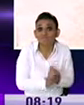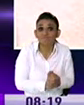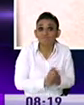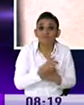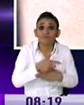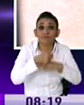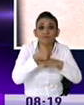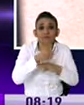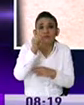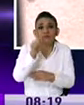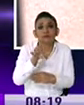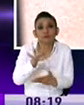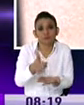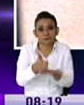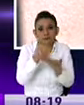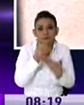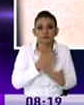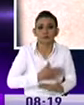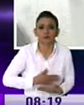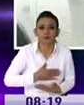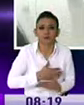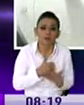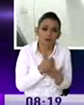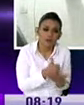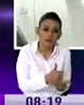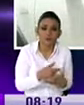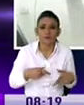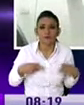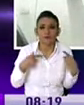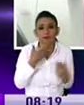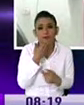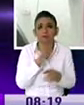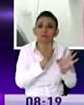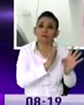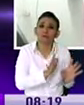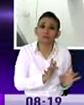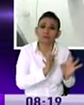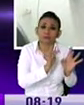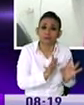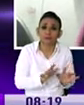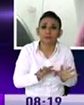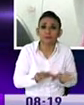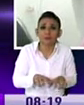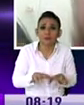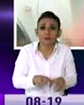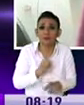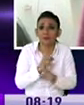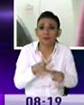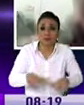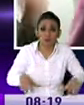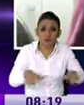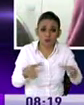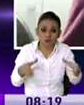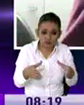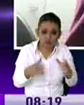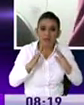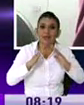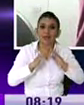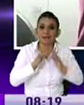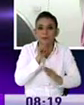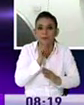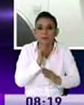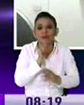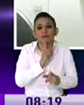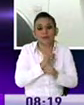Autoridades, necesitamos la ayuda de ustedes. Hay que darles mejores días a estos pobres peludos que a pesar de que están en un sitio privado, y eso es lo que nos va a decir la